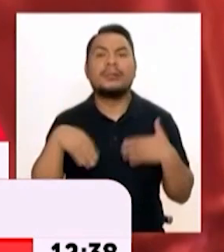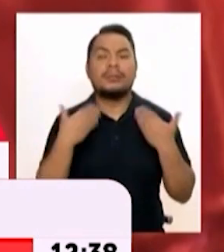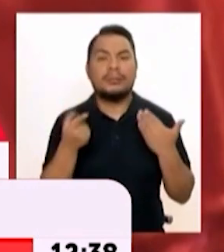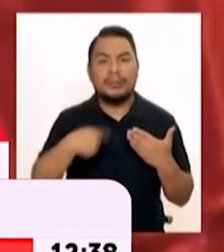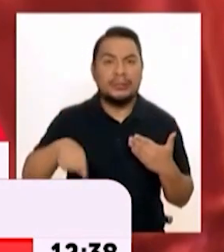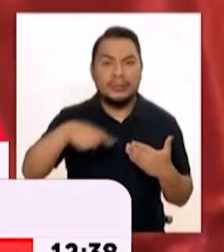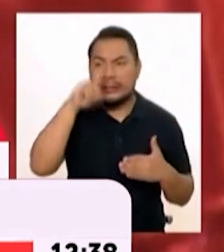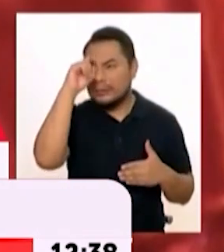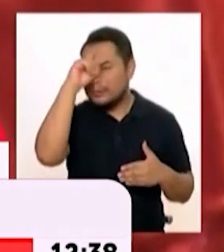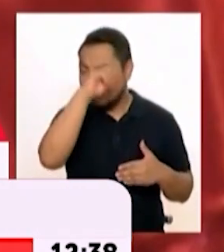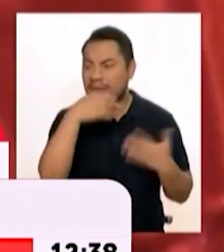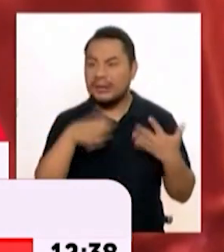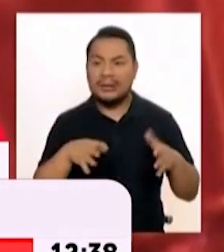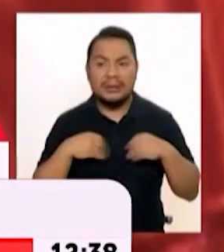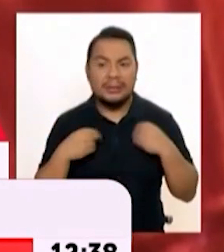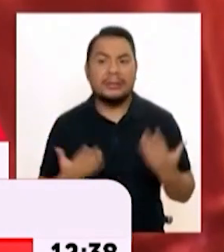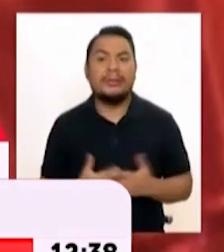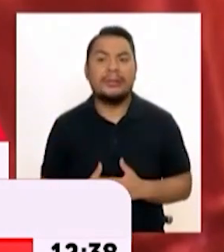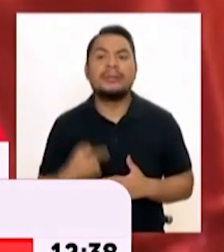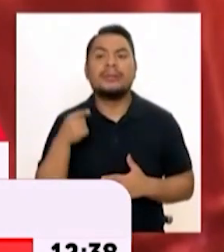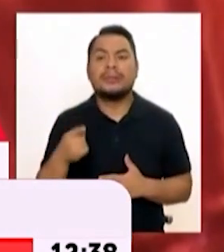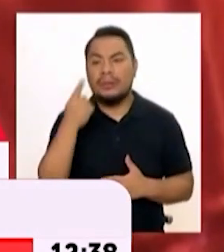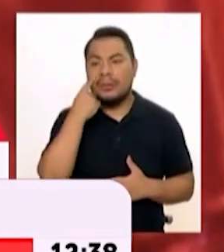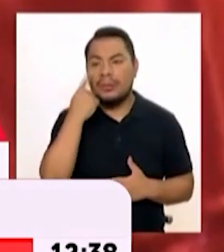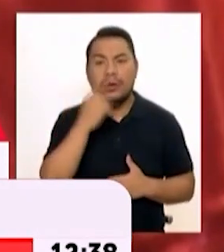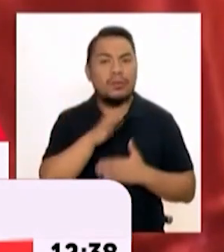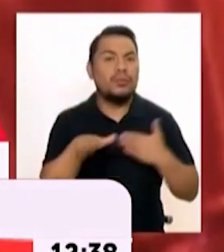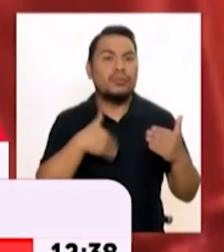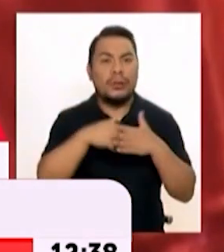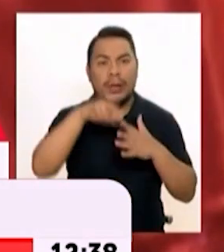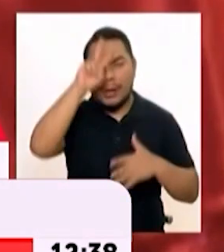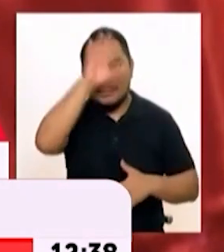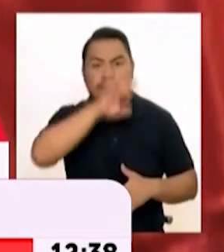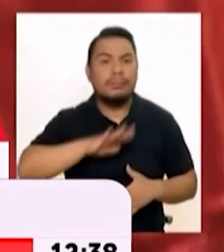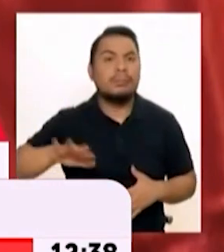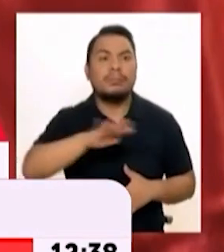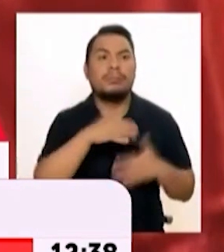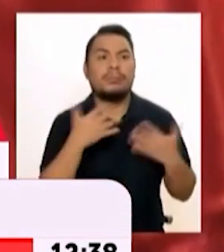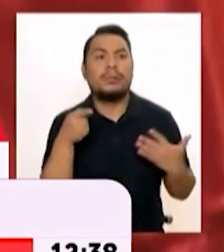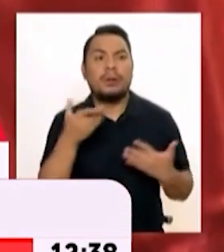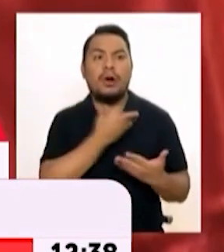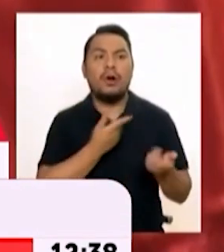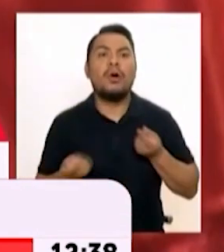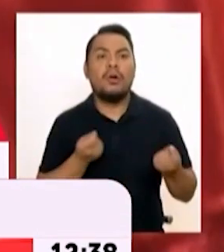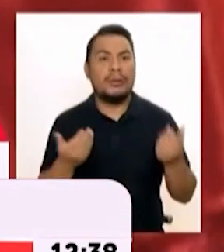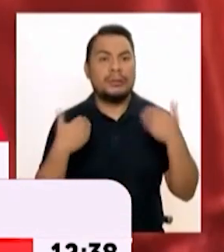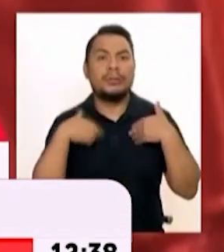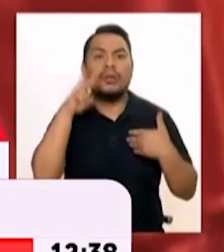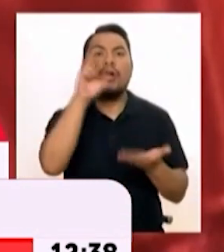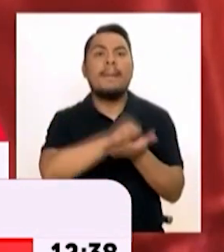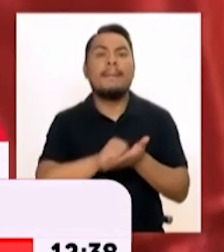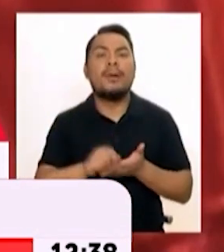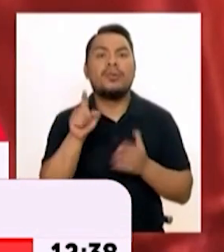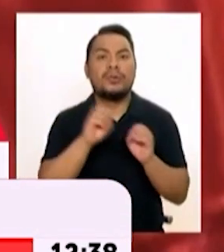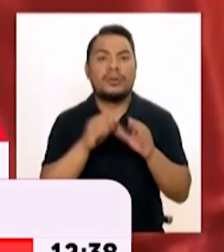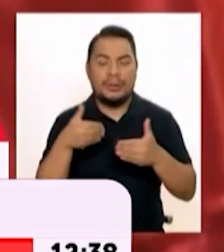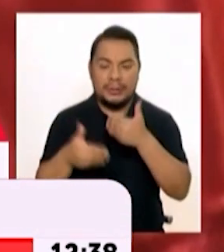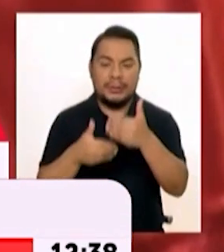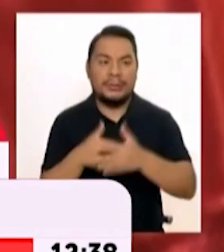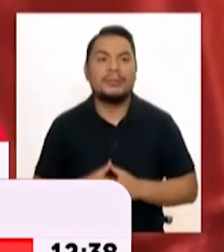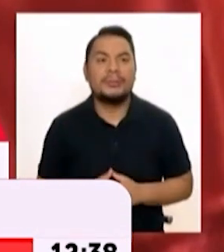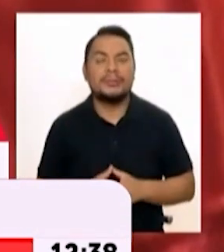esta región, al igual que todo el Perú, es paz, tranquilidad y condiciones elementales para el desarrollo y